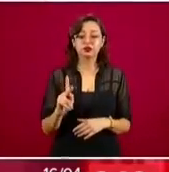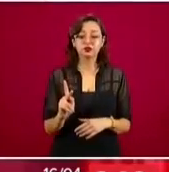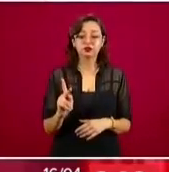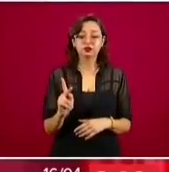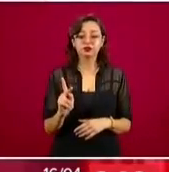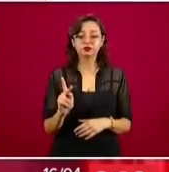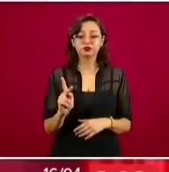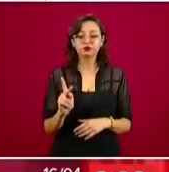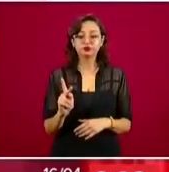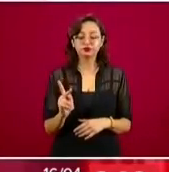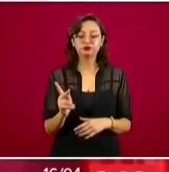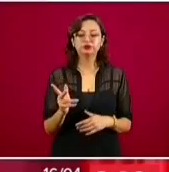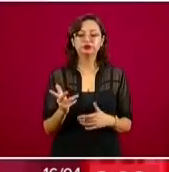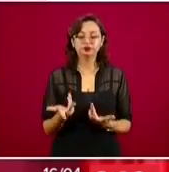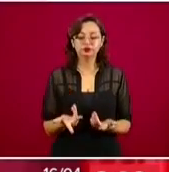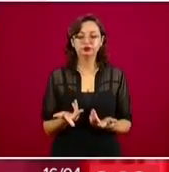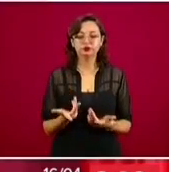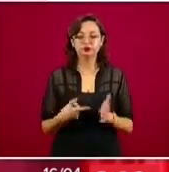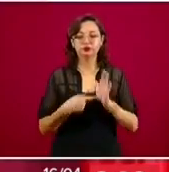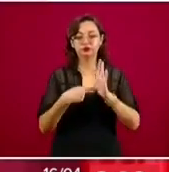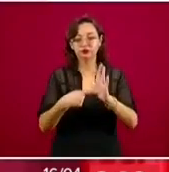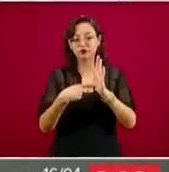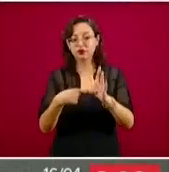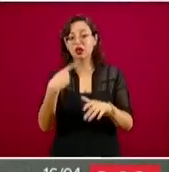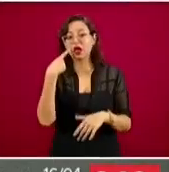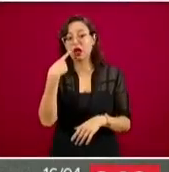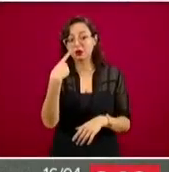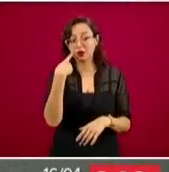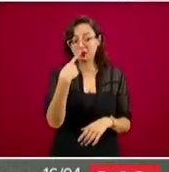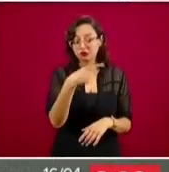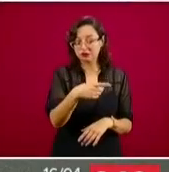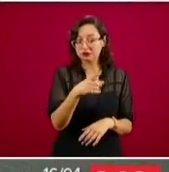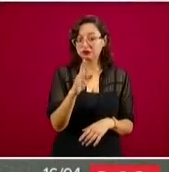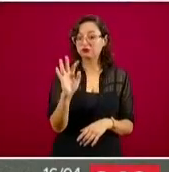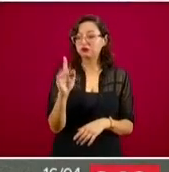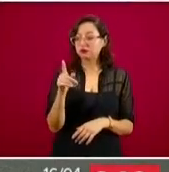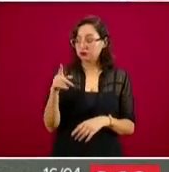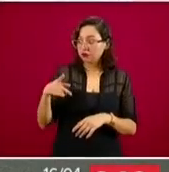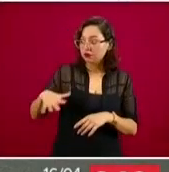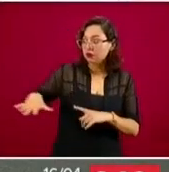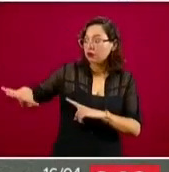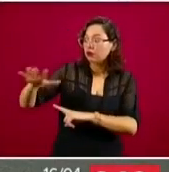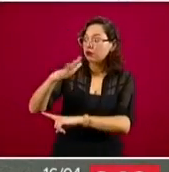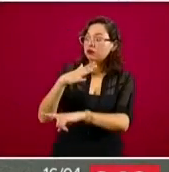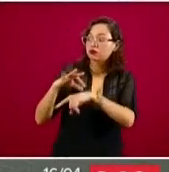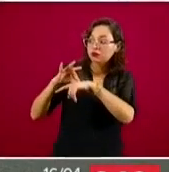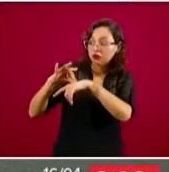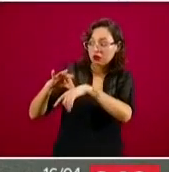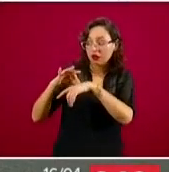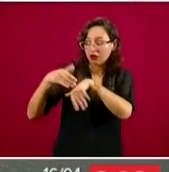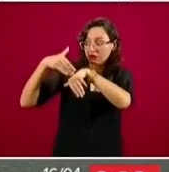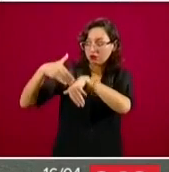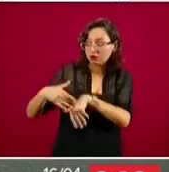viendo lo proyectado con la realidad. Como todos los días se informa,